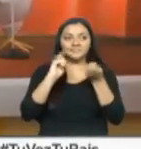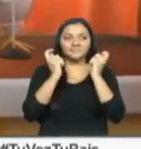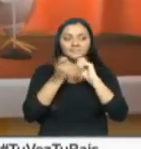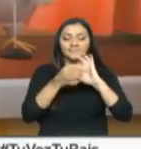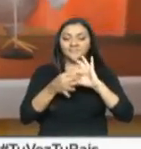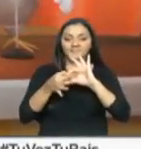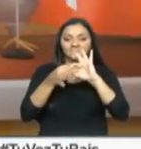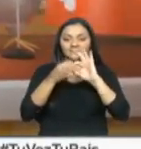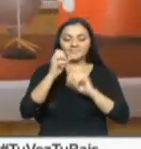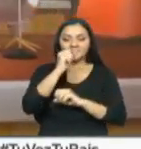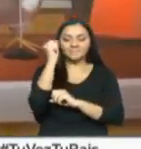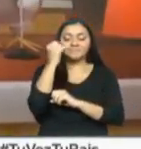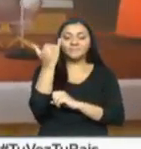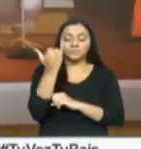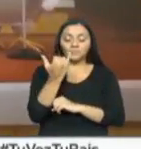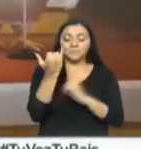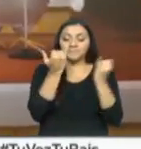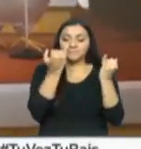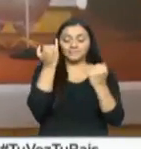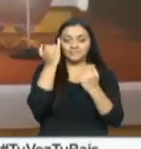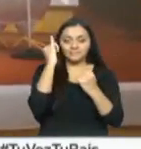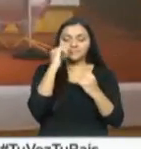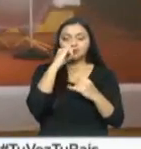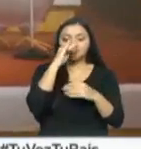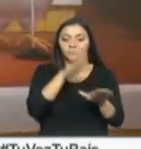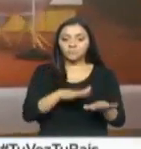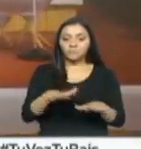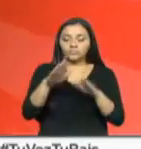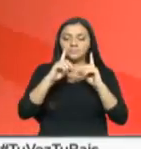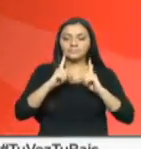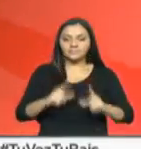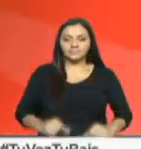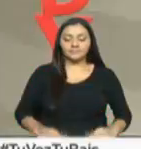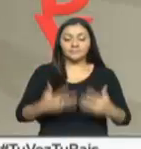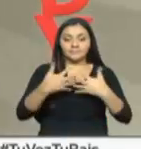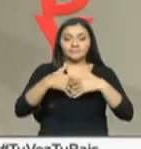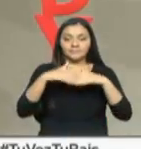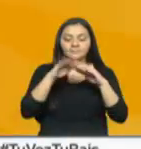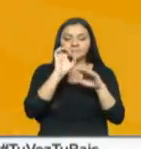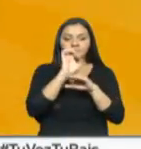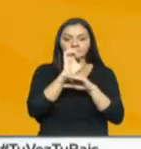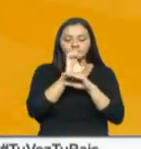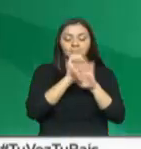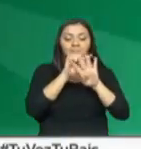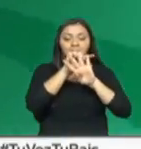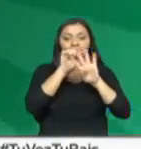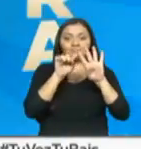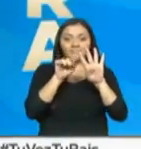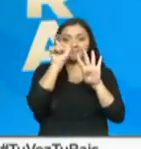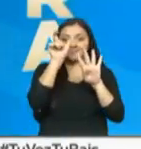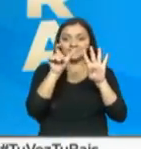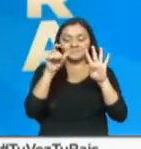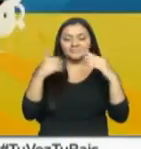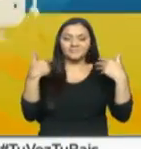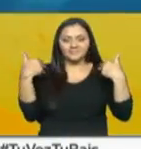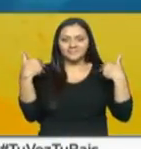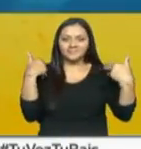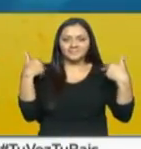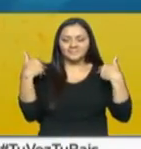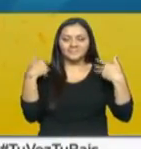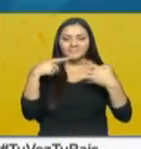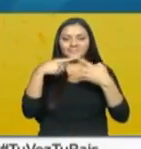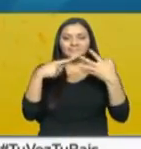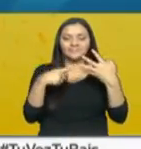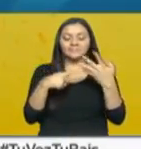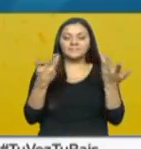Como parte de la iniciativa Unidos por Niños Saludables versión Ecuador, Nina, Sandy, Tito, Adal y Clara, el equipo